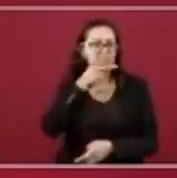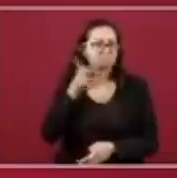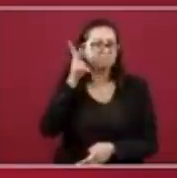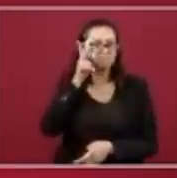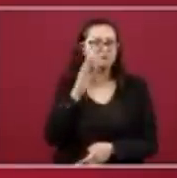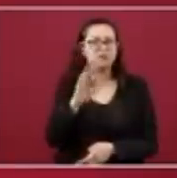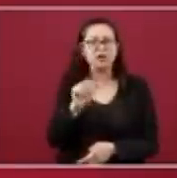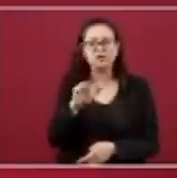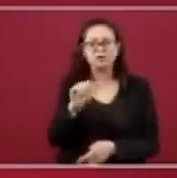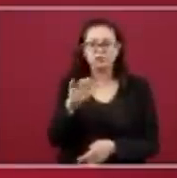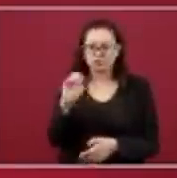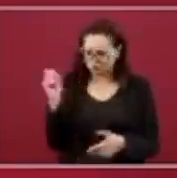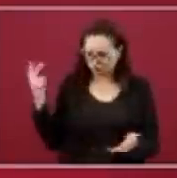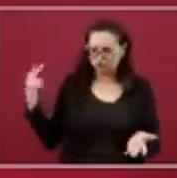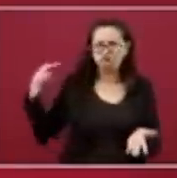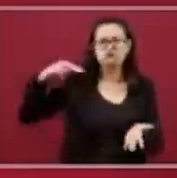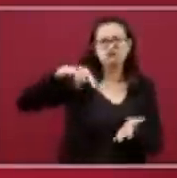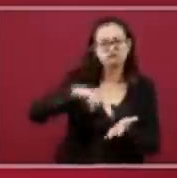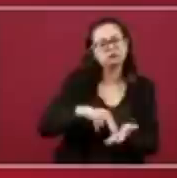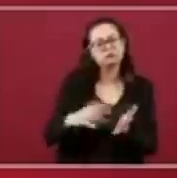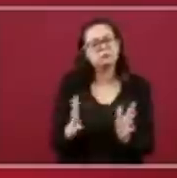Papa Francisco en